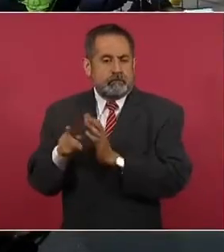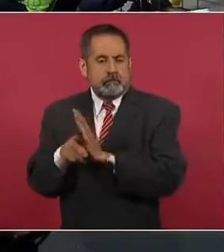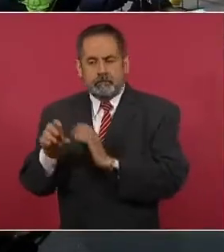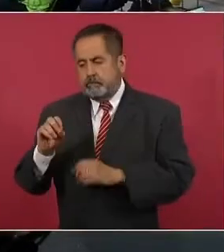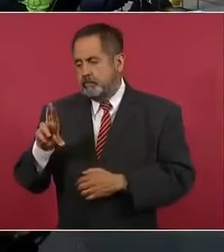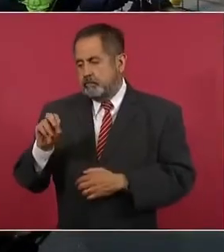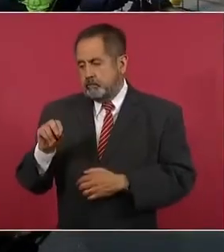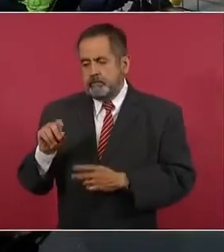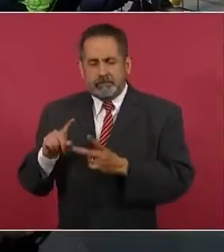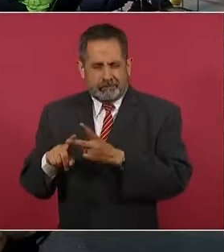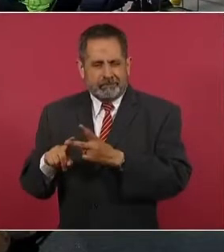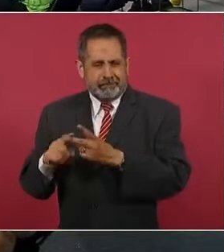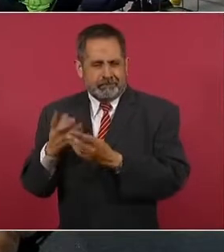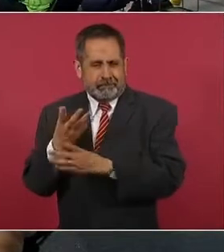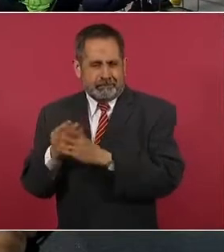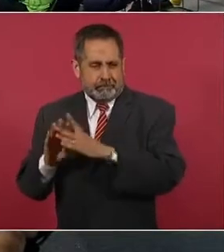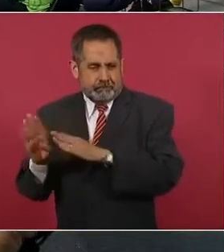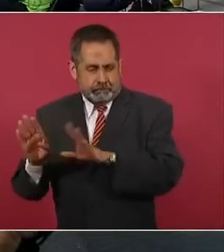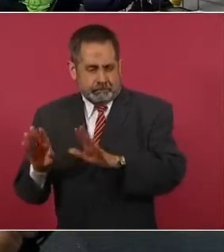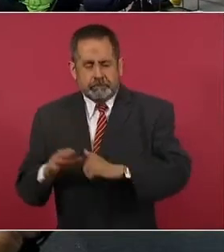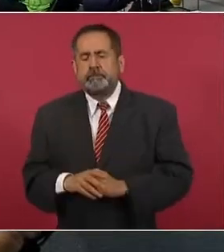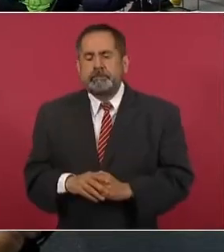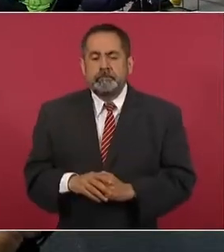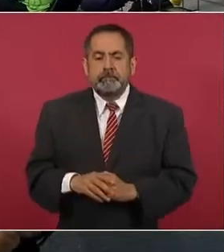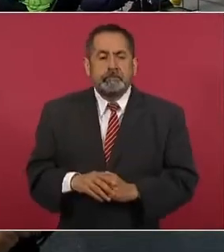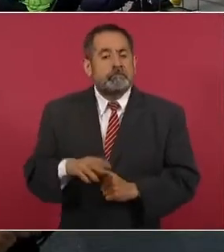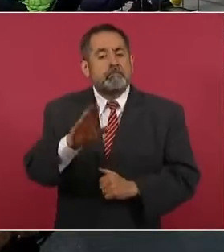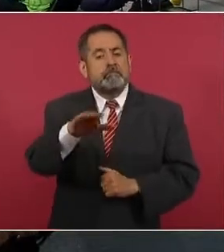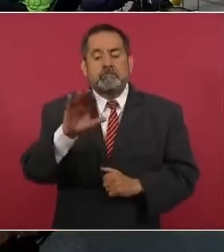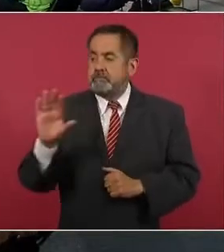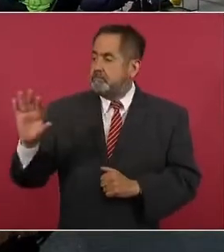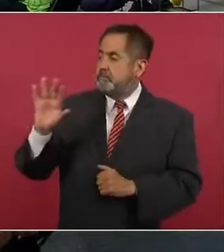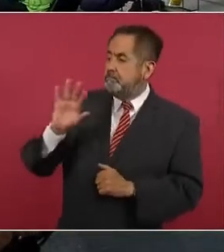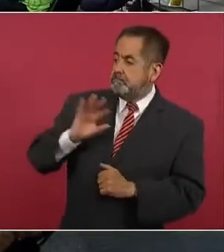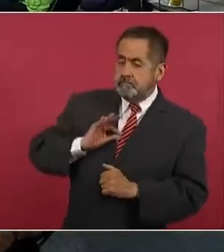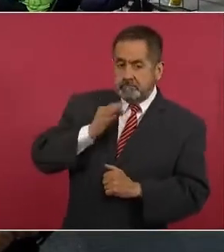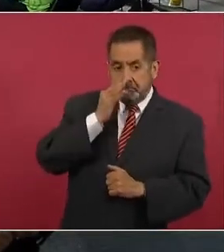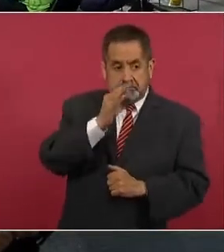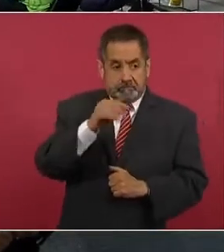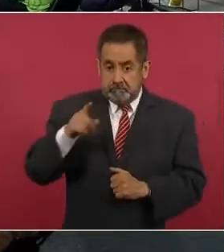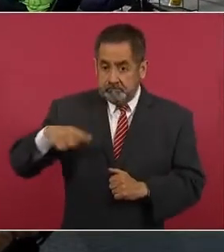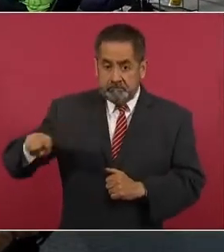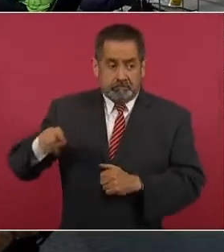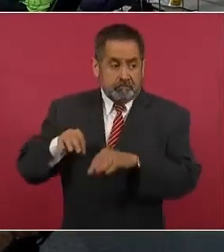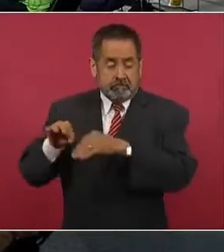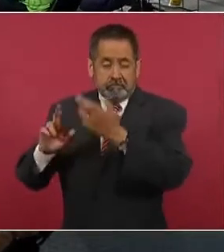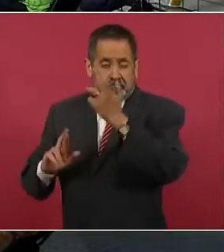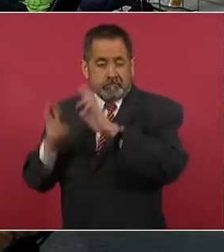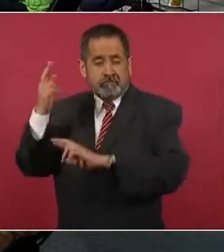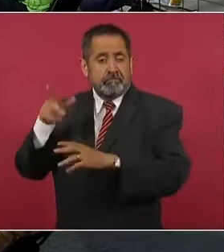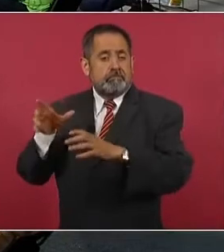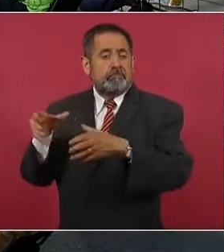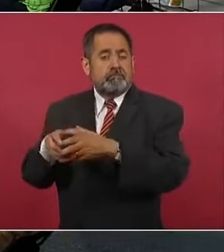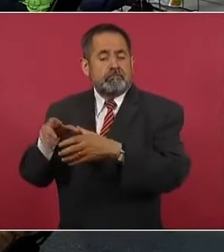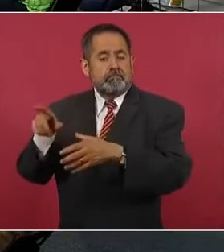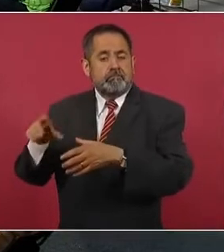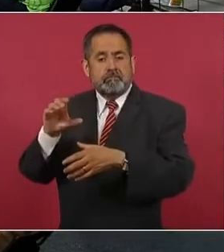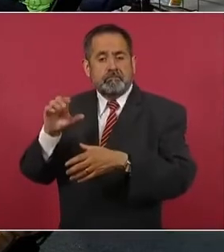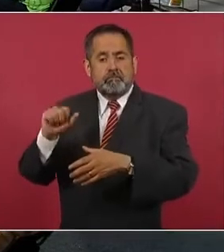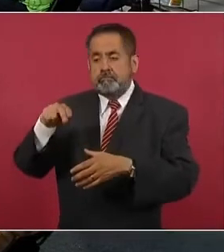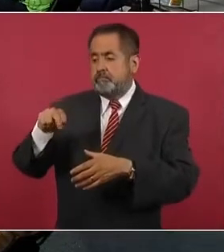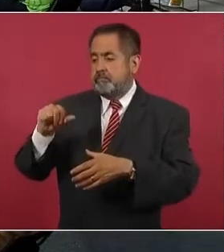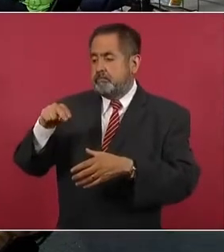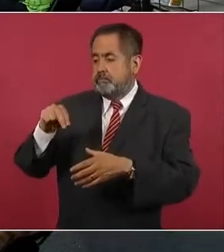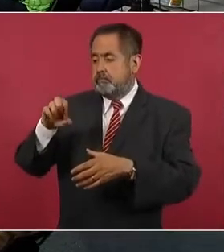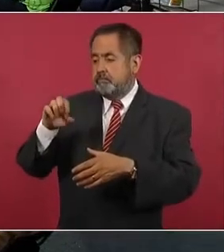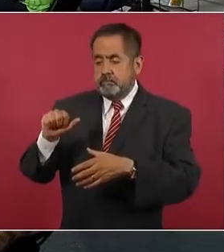Empuje Migrante. Es un mensaje de los trabajadores en huelga de Cananea, presidente, que ya tienen más de